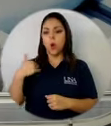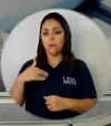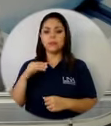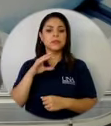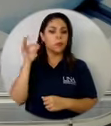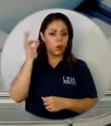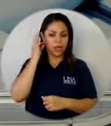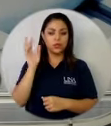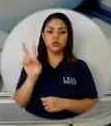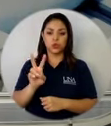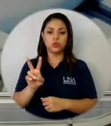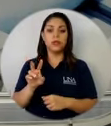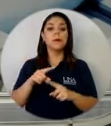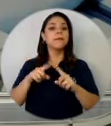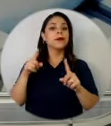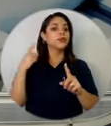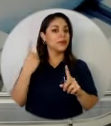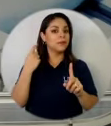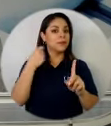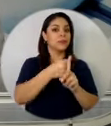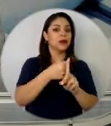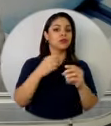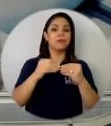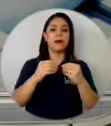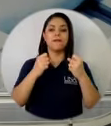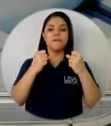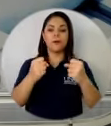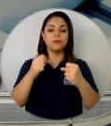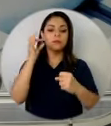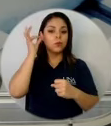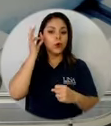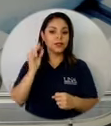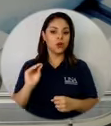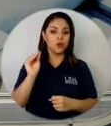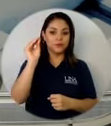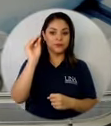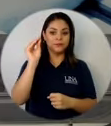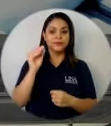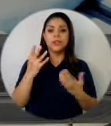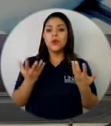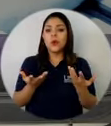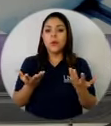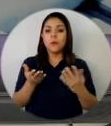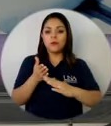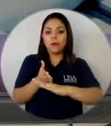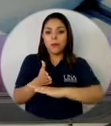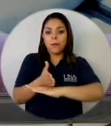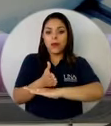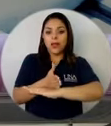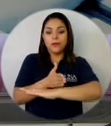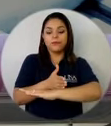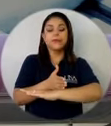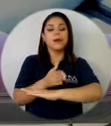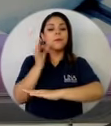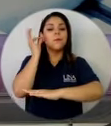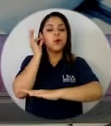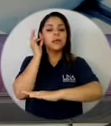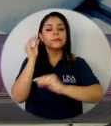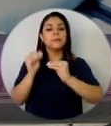fue todavía más fuerte en las mujeres jóvenes. ¿Y cómo ha sido la recuperación? También ha sido más lenta en las